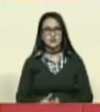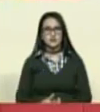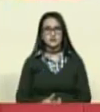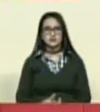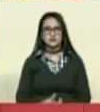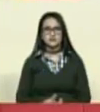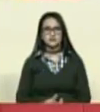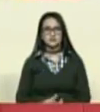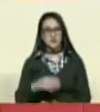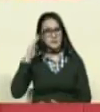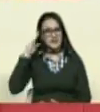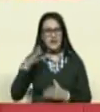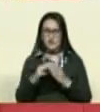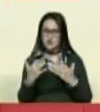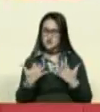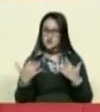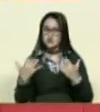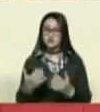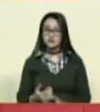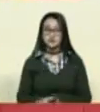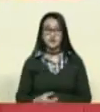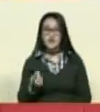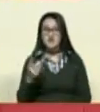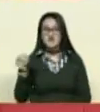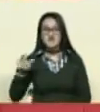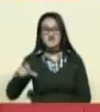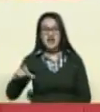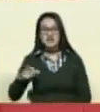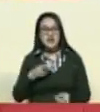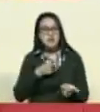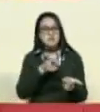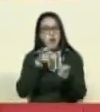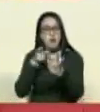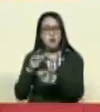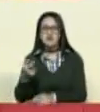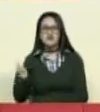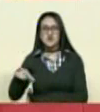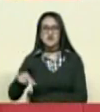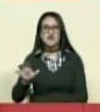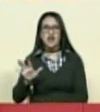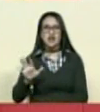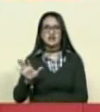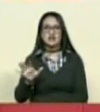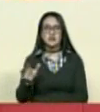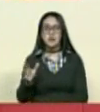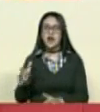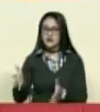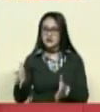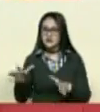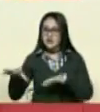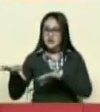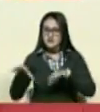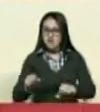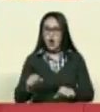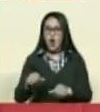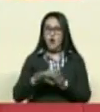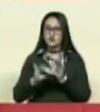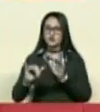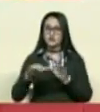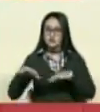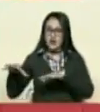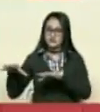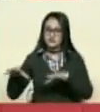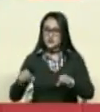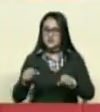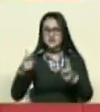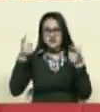cívico-militar. Y no hizo falta disparar un solo tiro para rescatar la Constitución, rescatar a nuestro comandante,